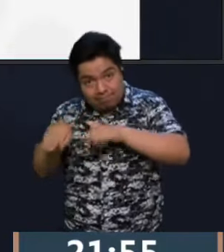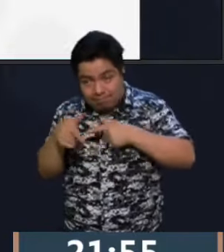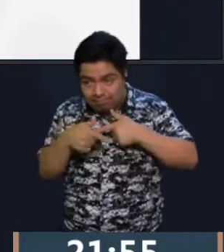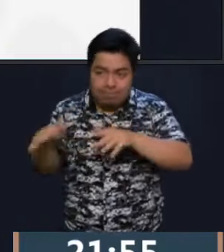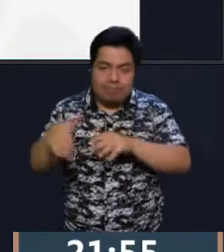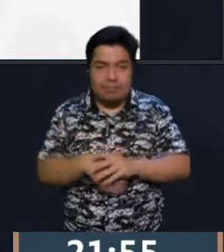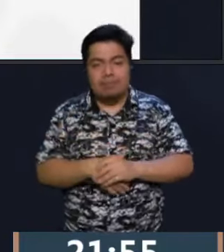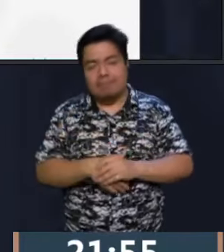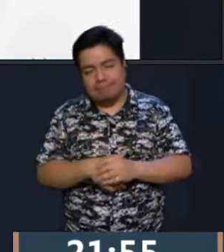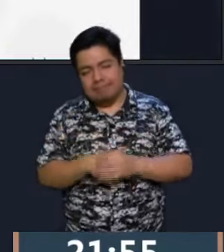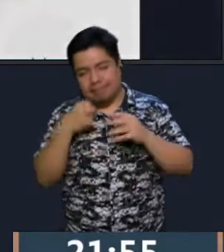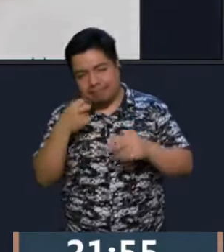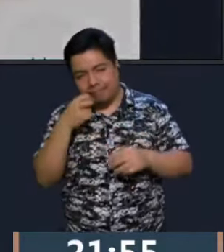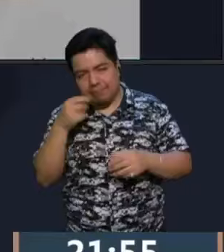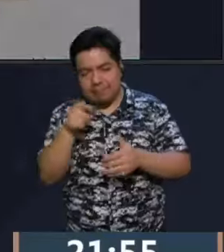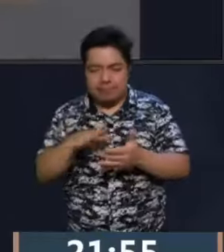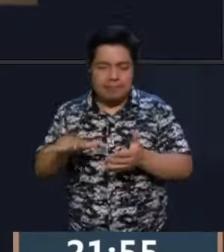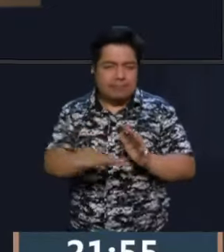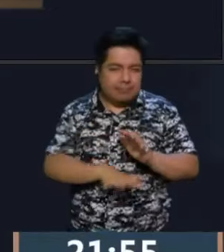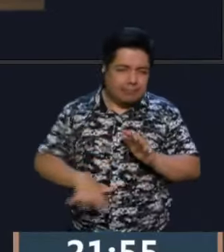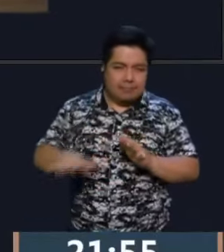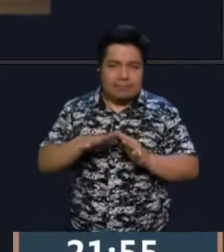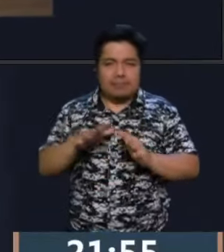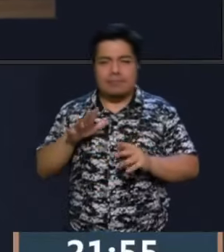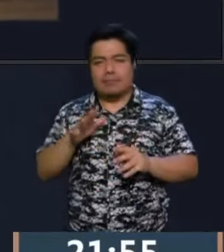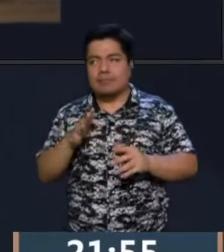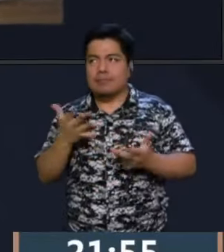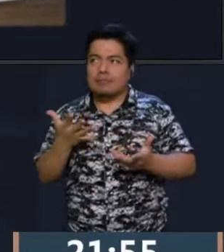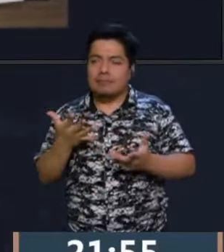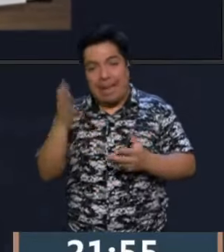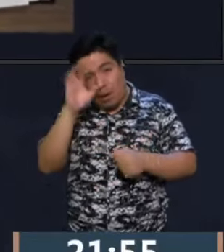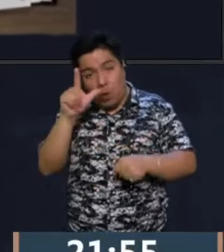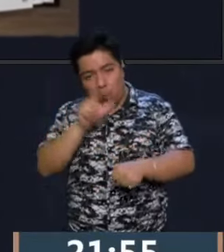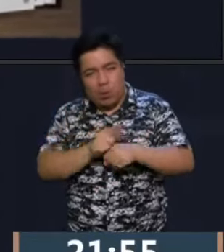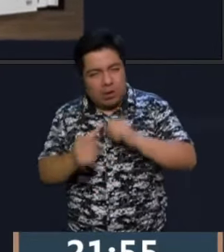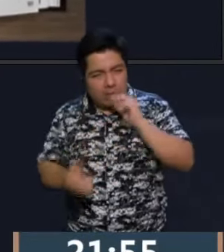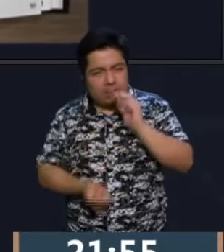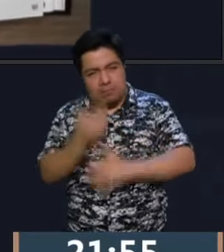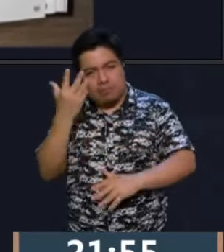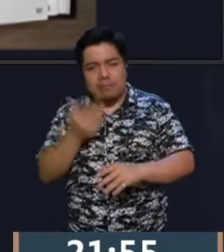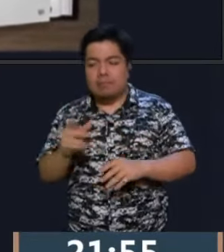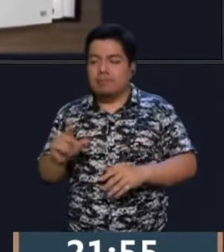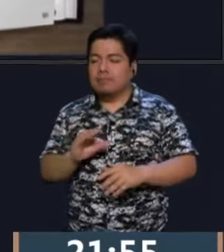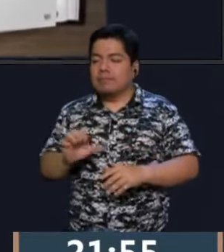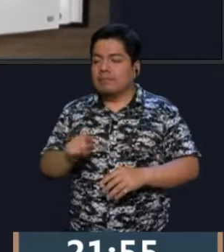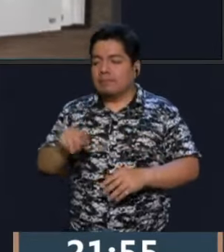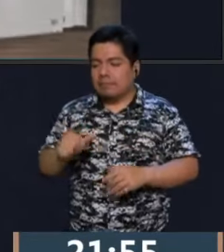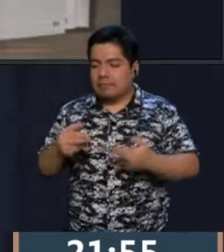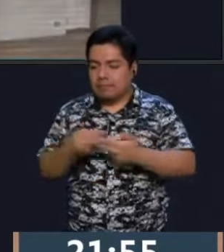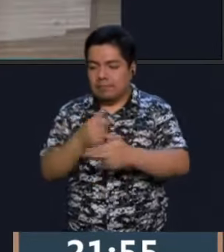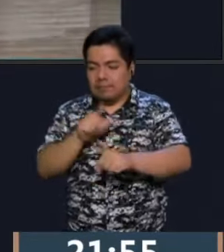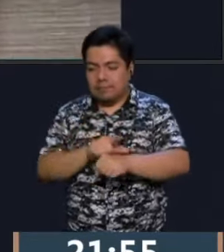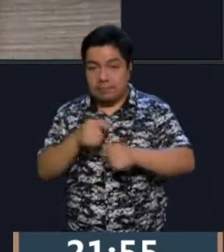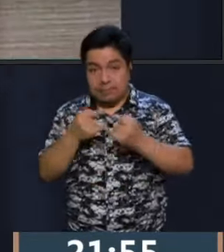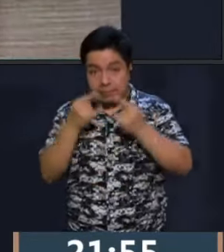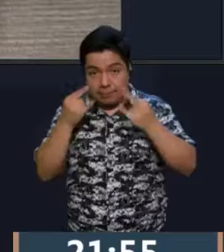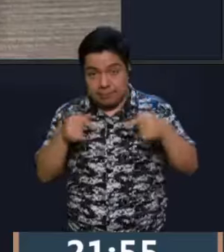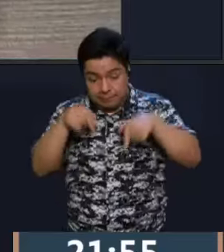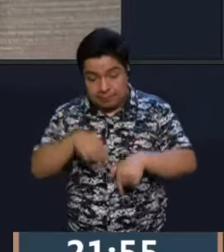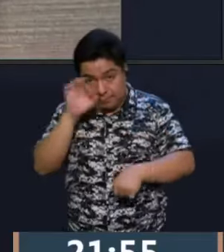Es dentro de este fenómeno cultural que me parece constituye la Cineteca en la historia de la cultura